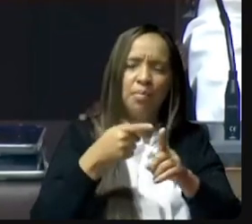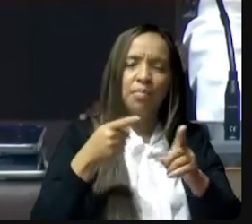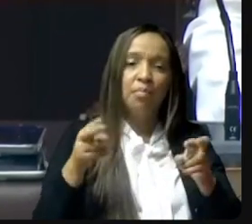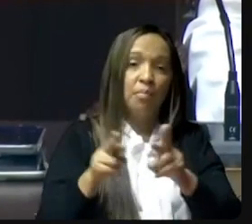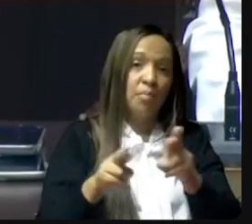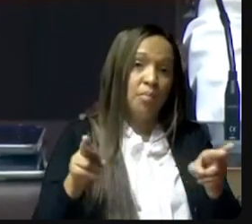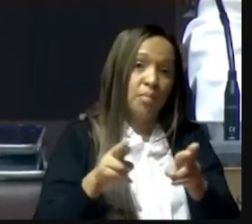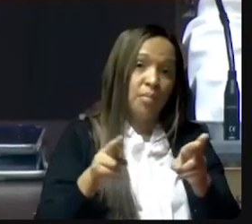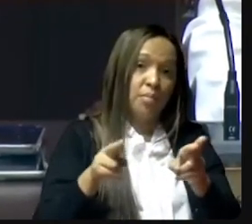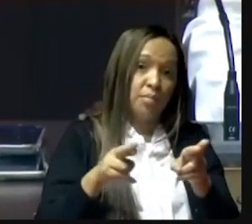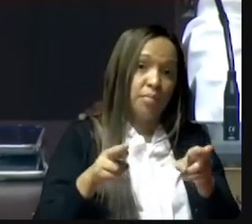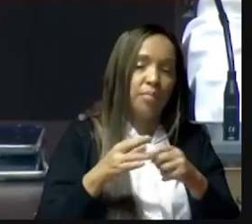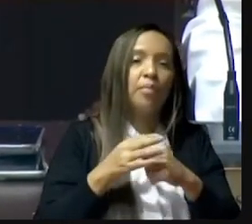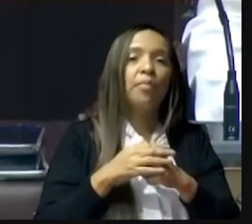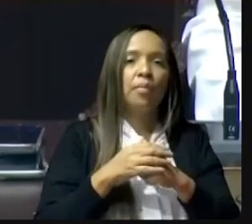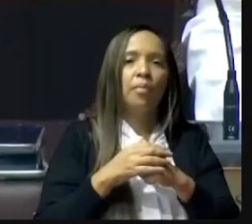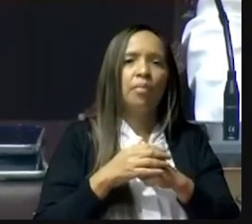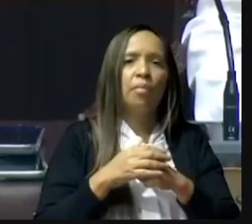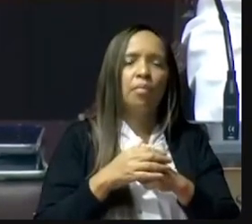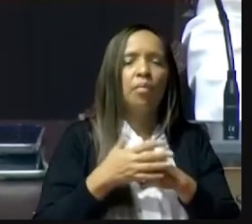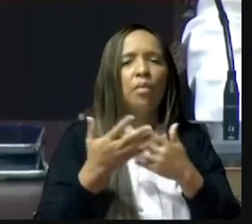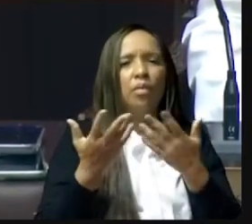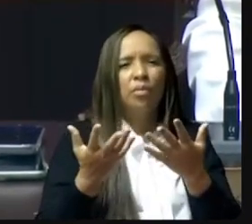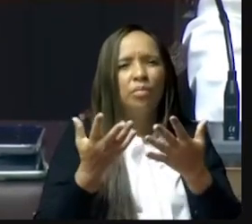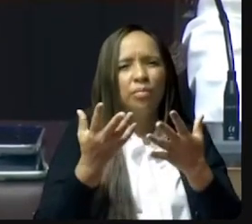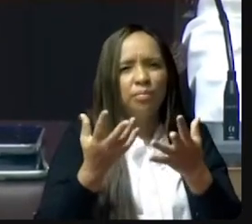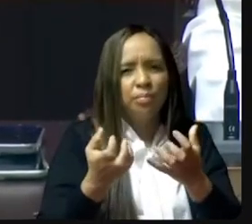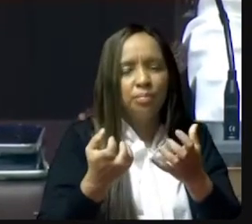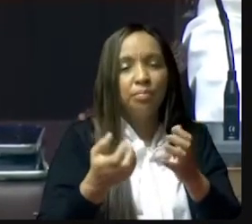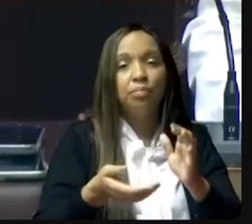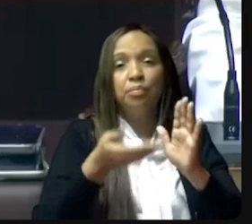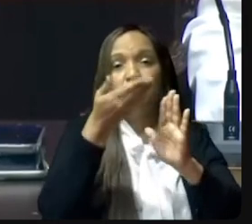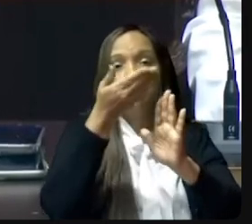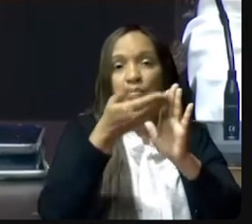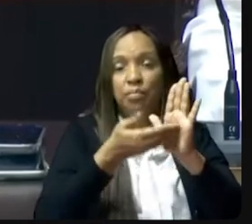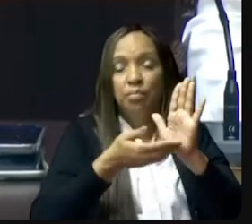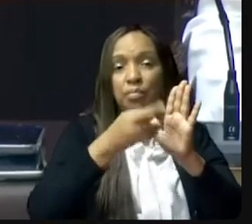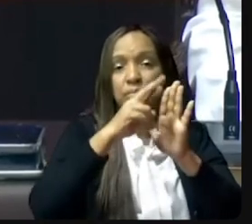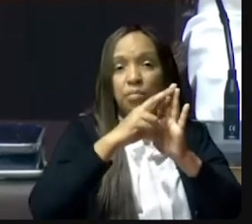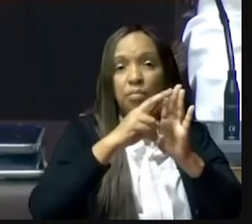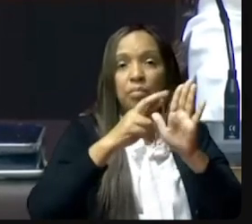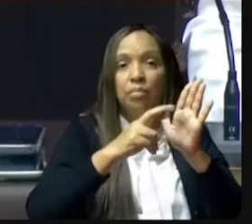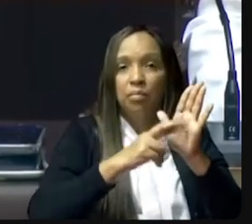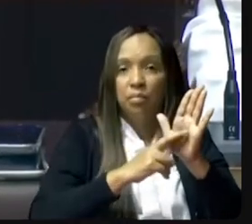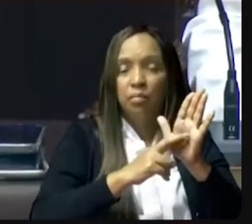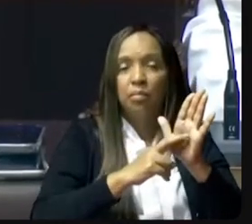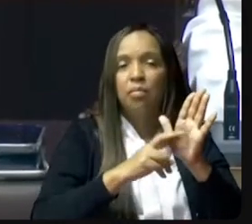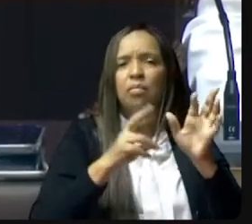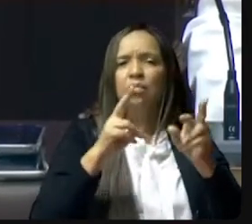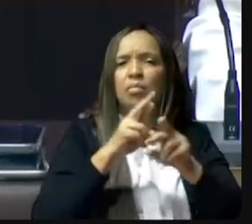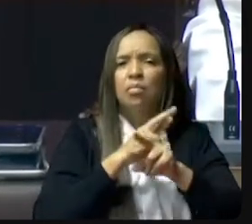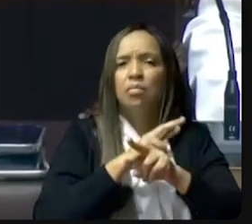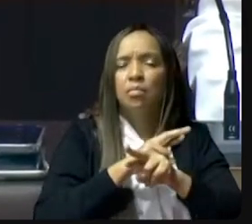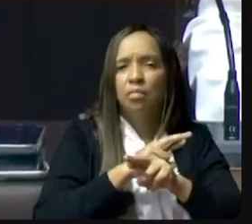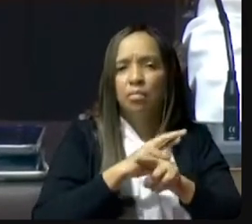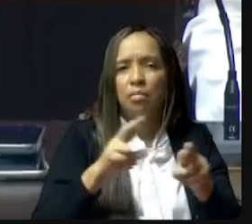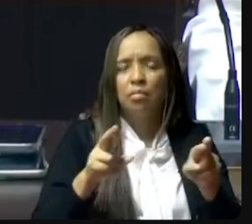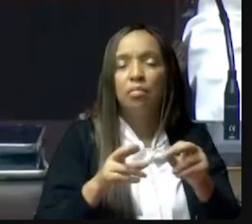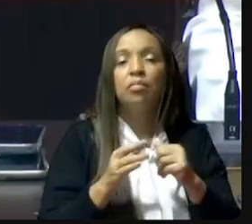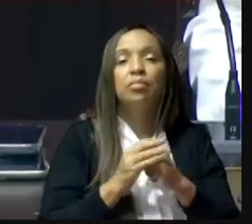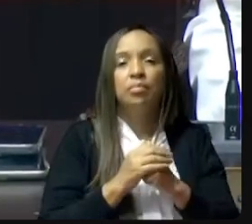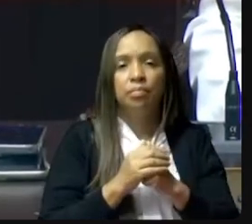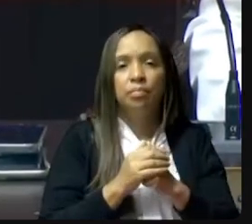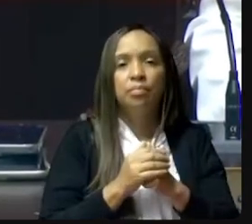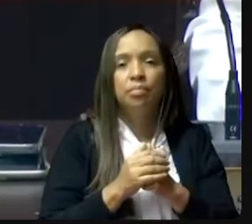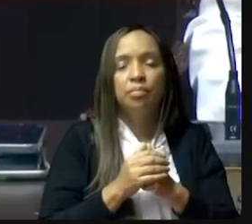tenemos este ya tirado para que cada diputado tenga Mientras tanto tenga su